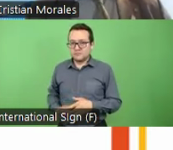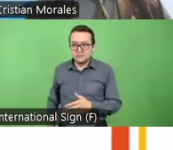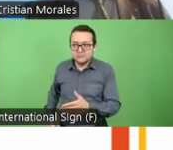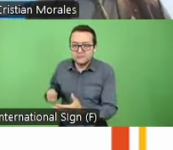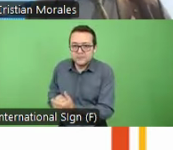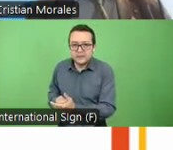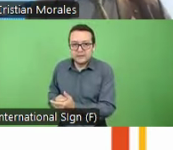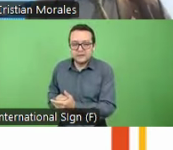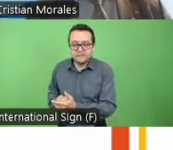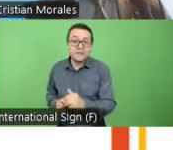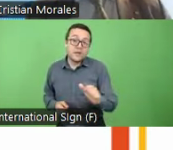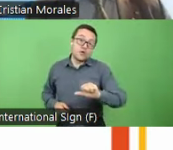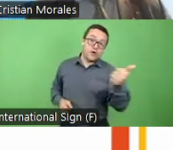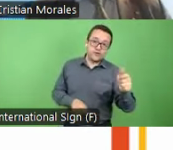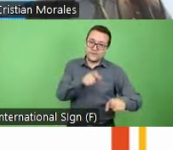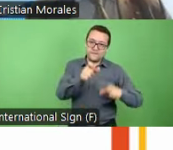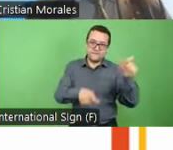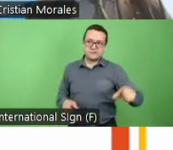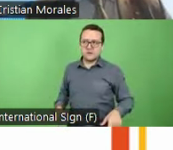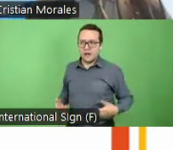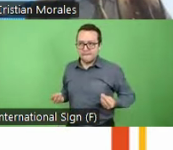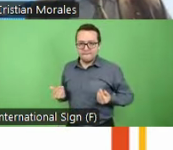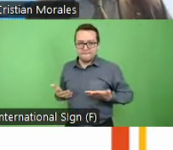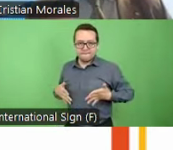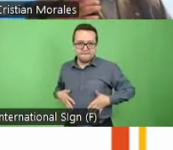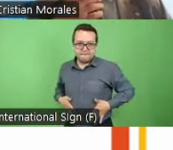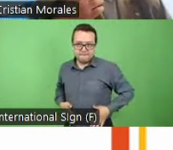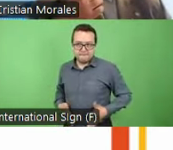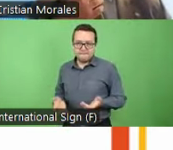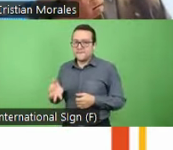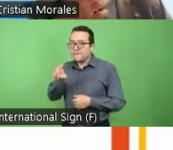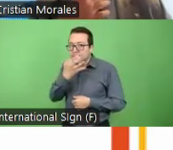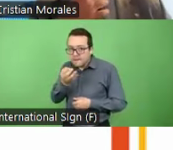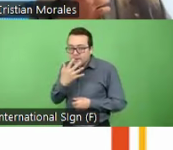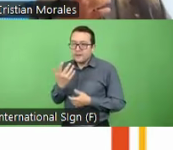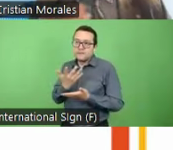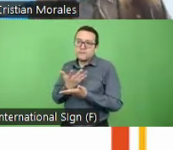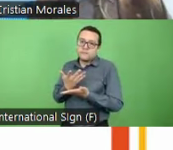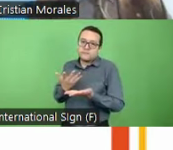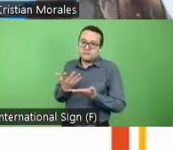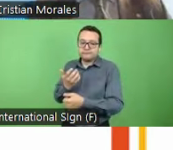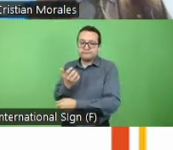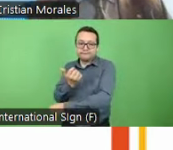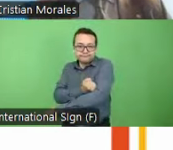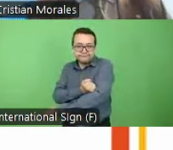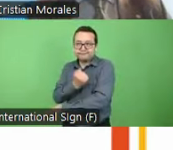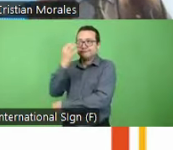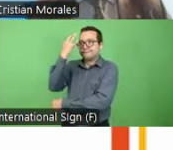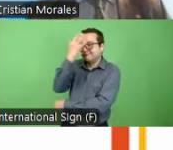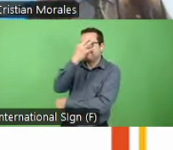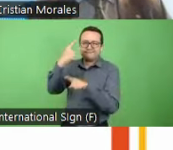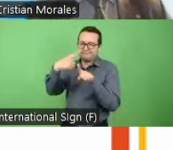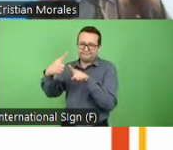qui el ne costo l'utilisent pas à de cause des ciertas coûts prestaciones o élevés de medicamentos, certaines prestations, de esto, certains médicaments, nos referimos